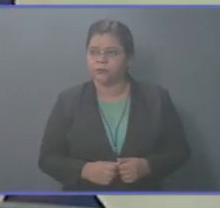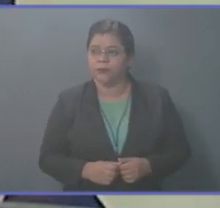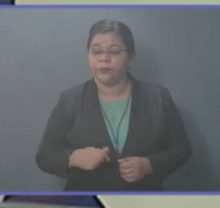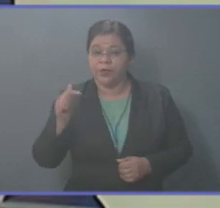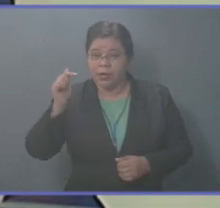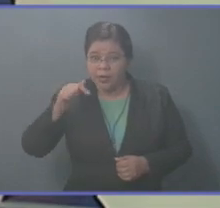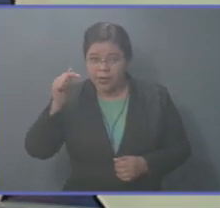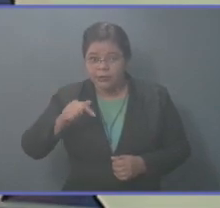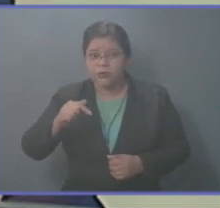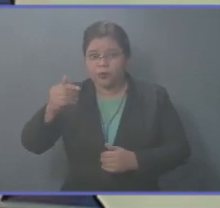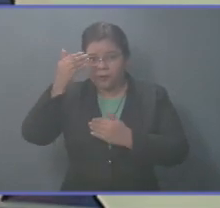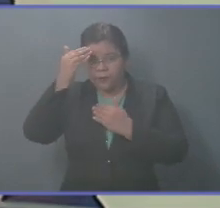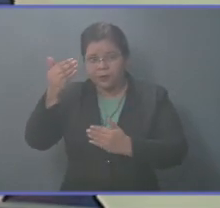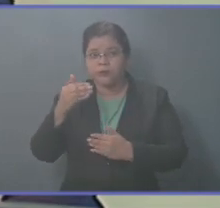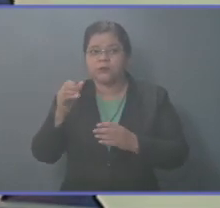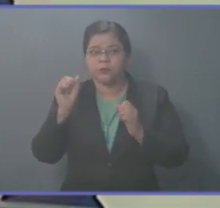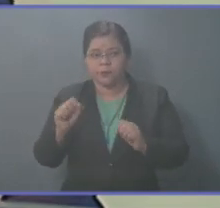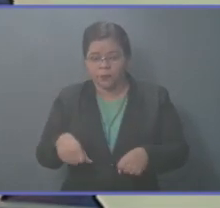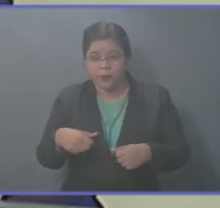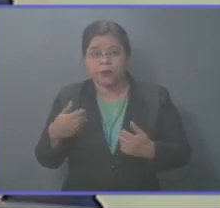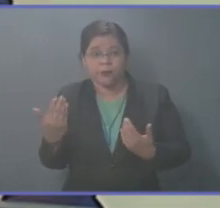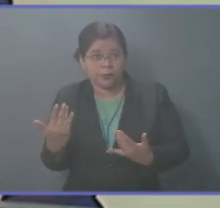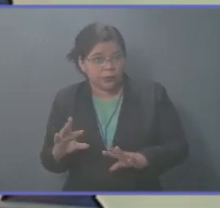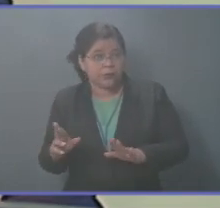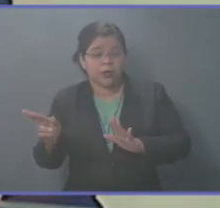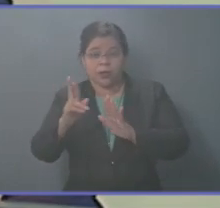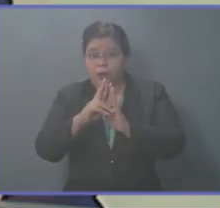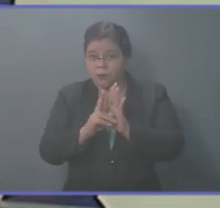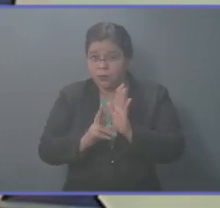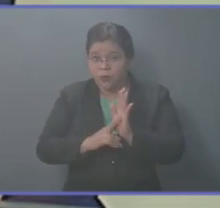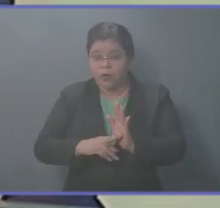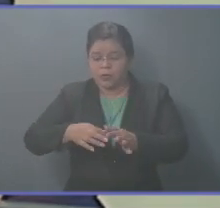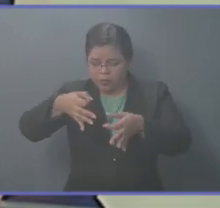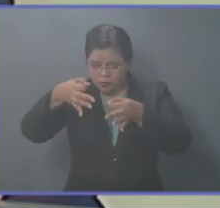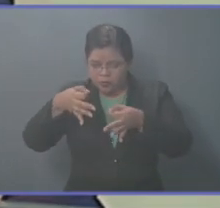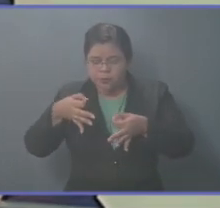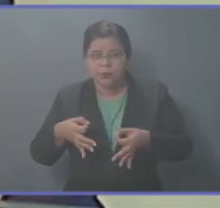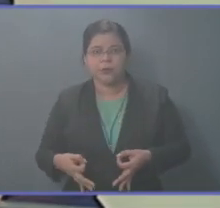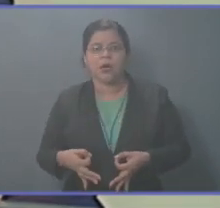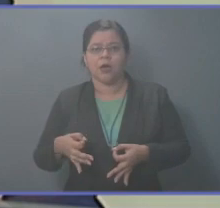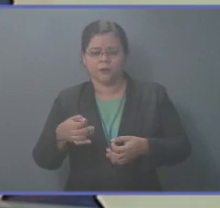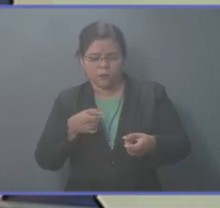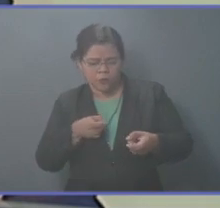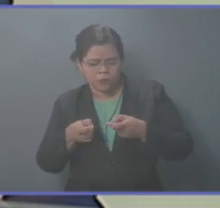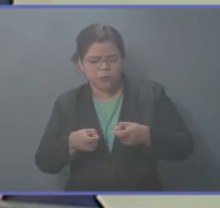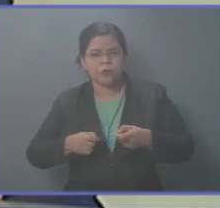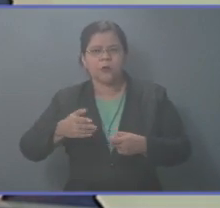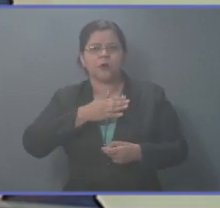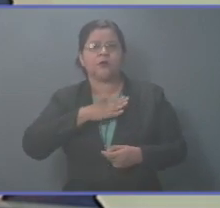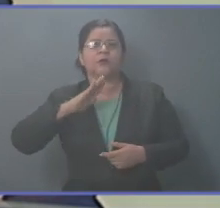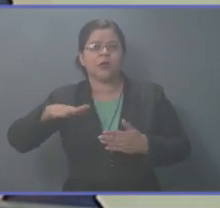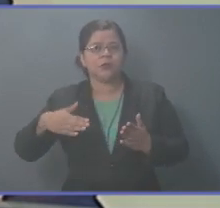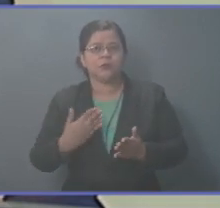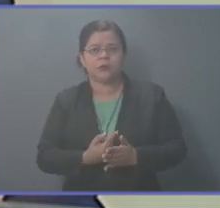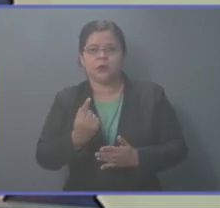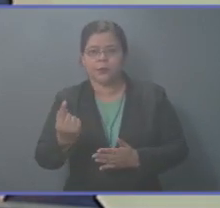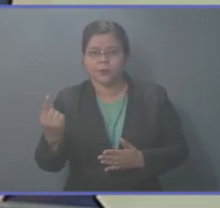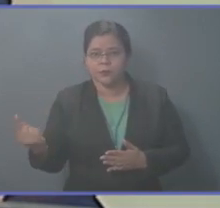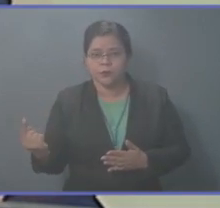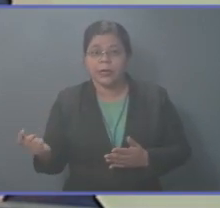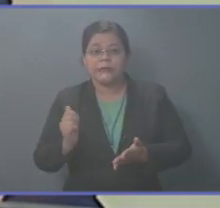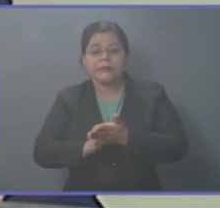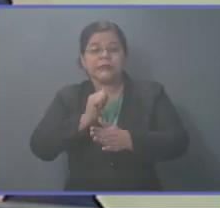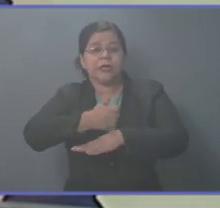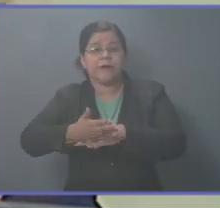deber de obediencia se logra por la existencia de un régimen disciplinario que regula el comportamiento de sus miembros y que establece en todas